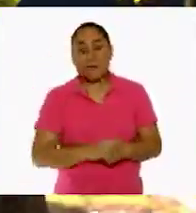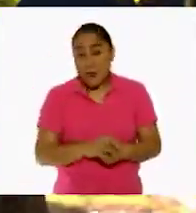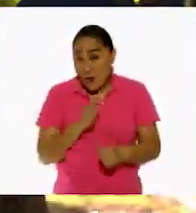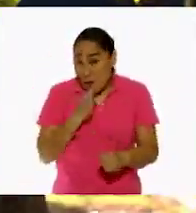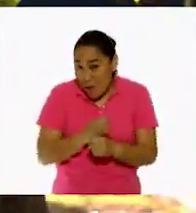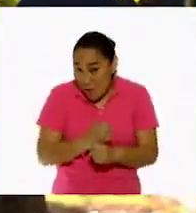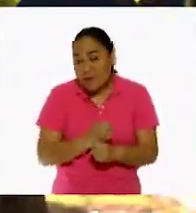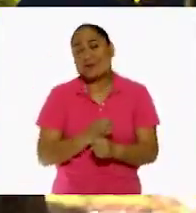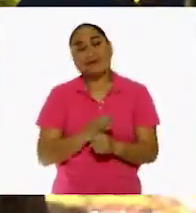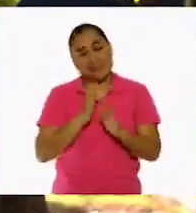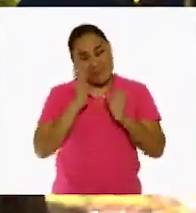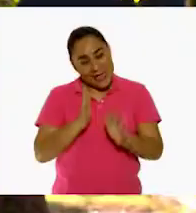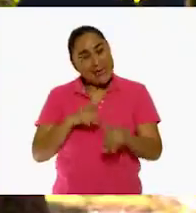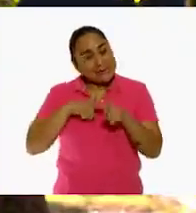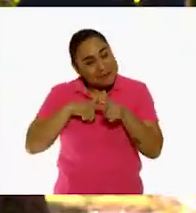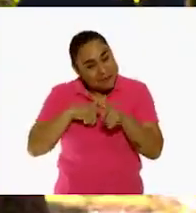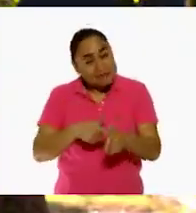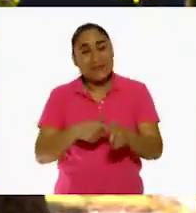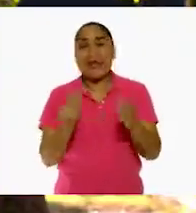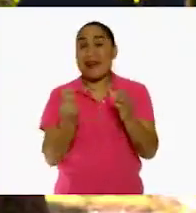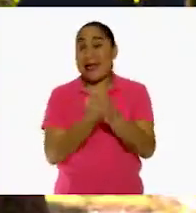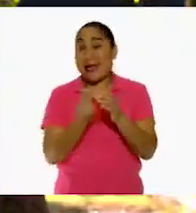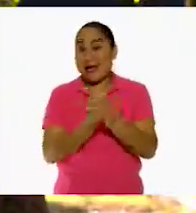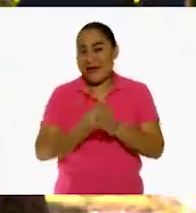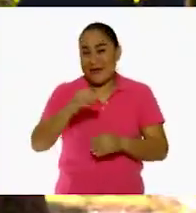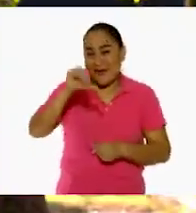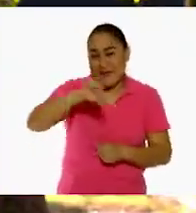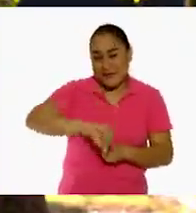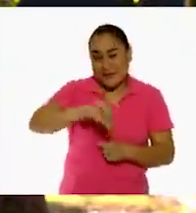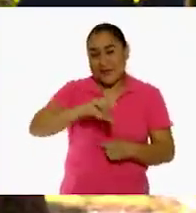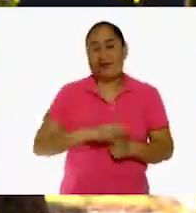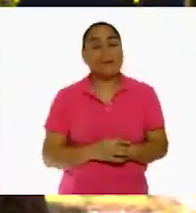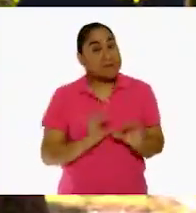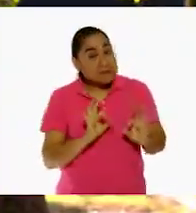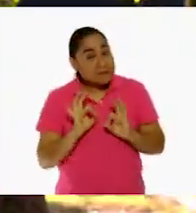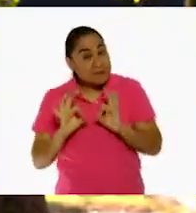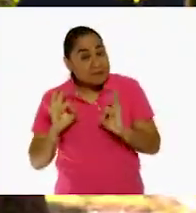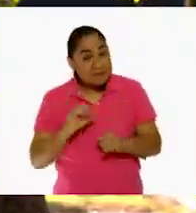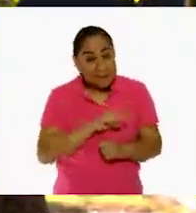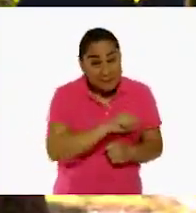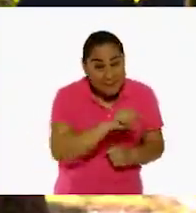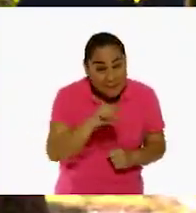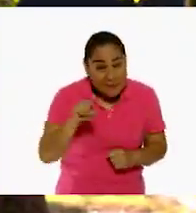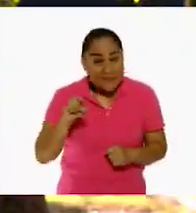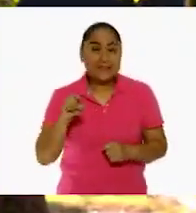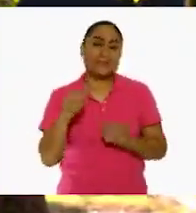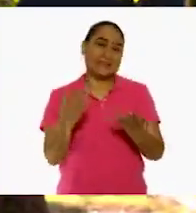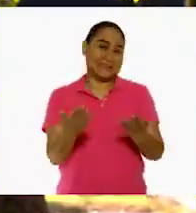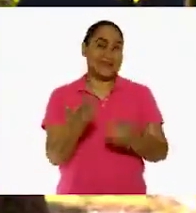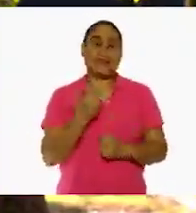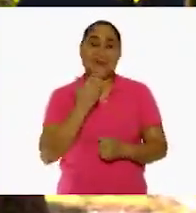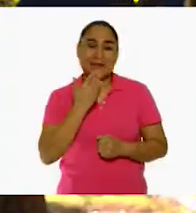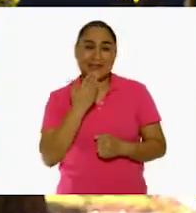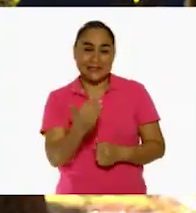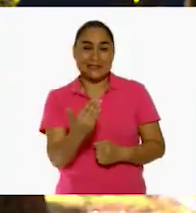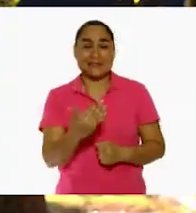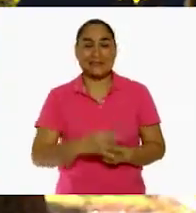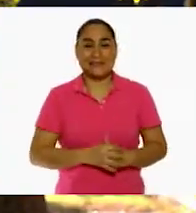es momento de seguir con el programa de hoy. ¿Listas? ¿Listos?